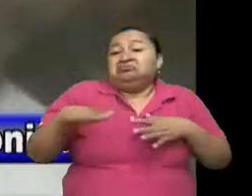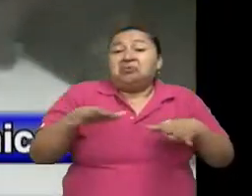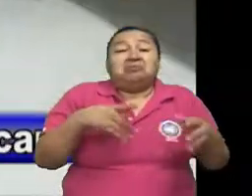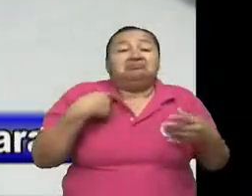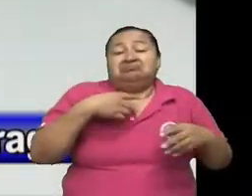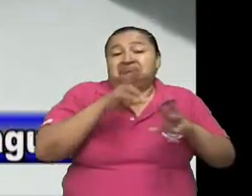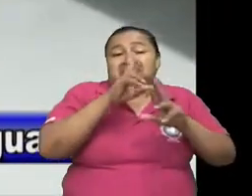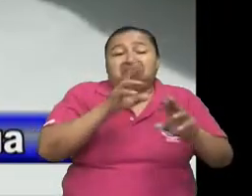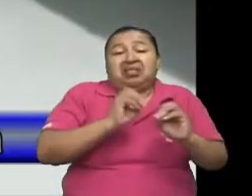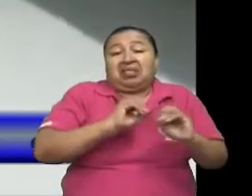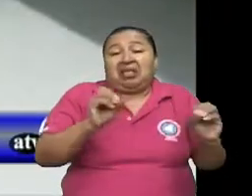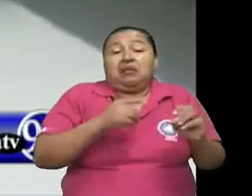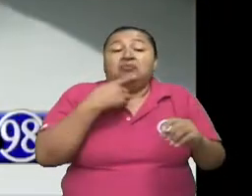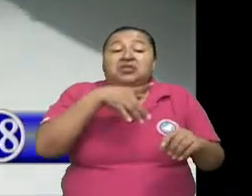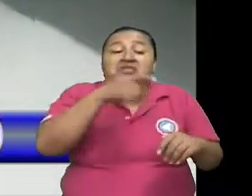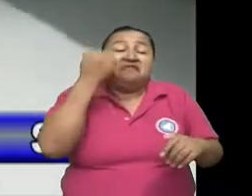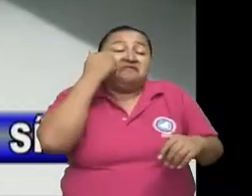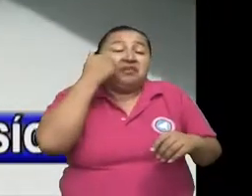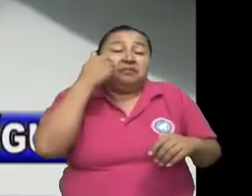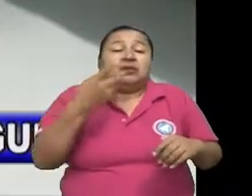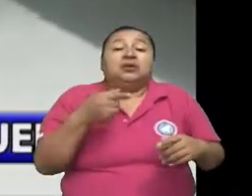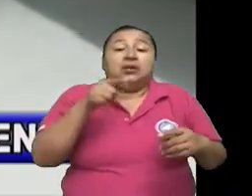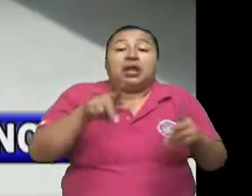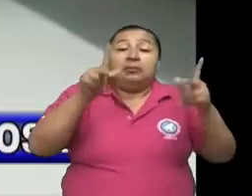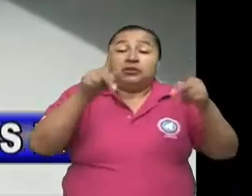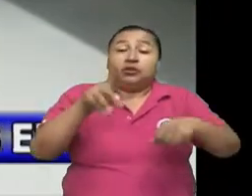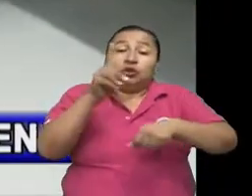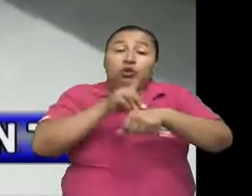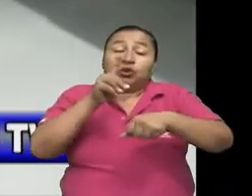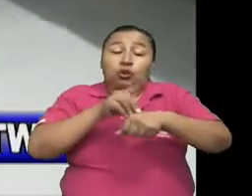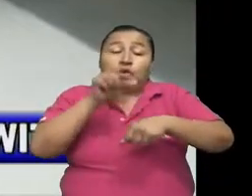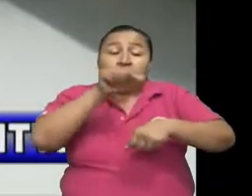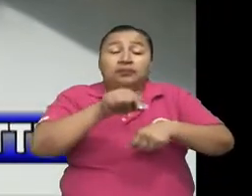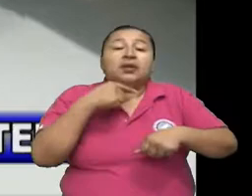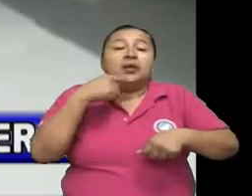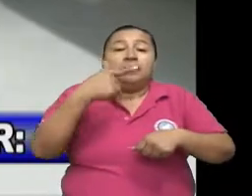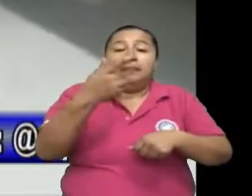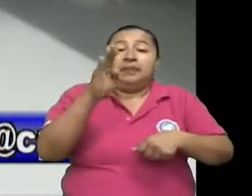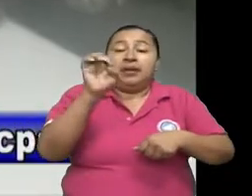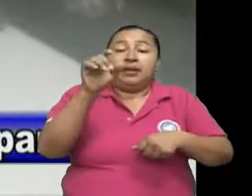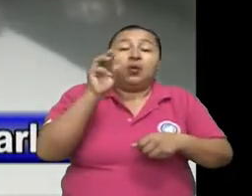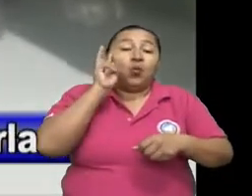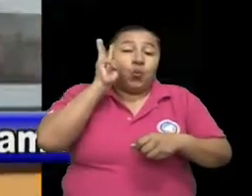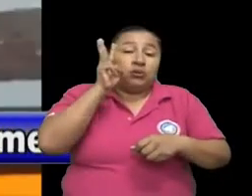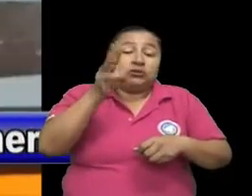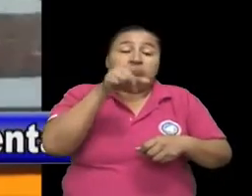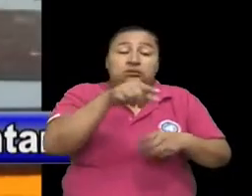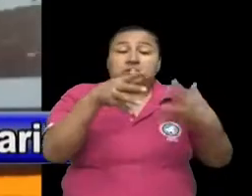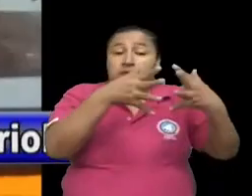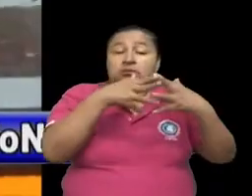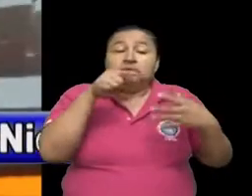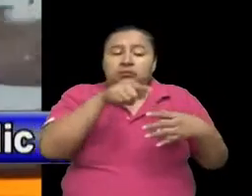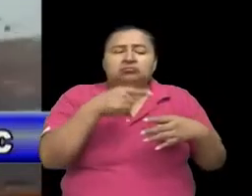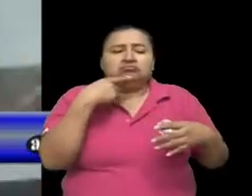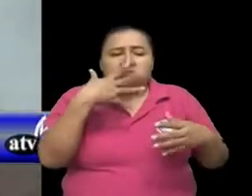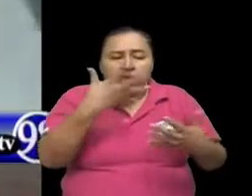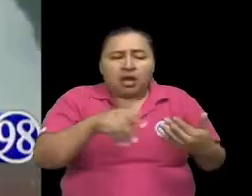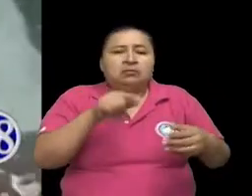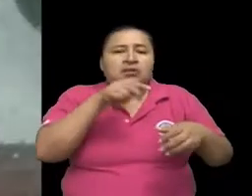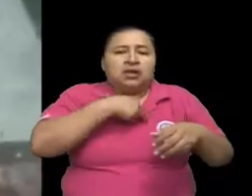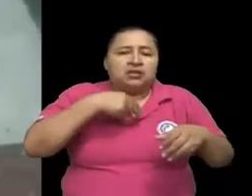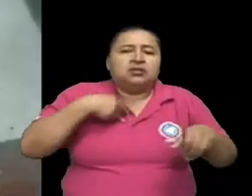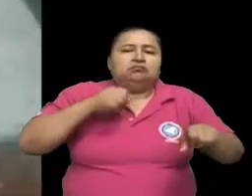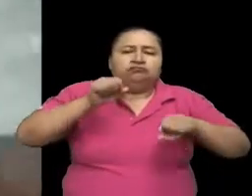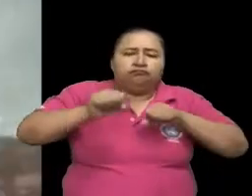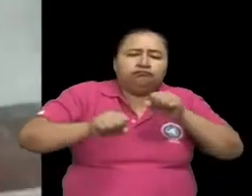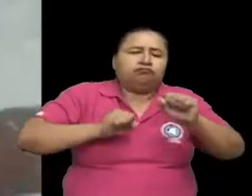cargo de ella porque se enfermó. Los veterinarios de la clínica de Bellingham de Washington, Estados Unidos, han logrado que haga los